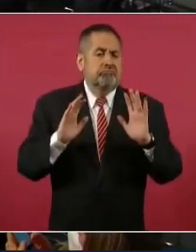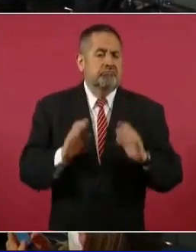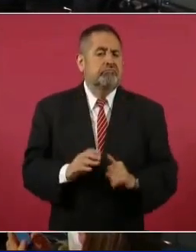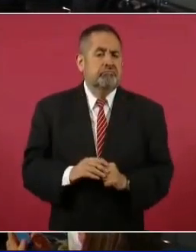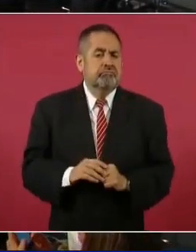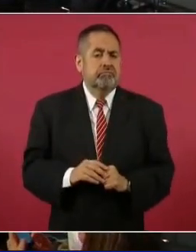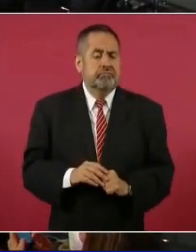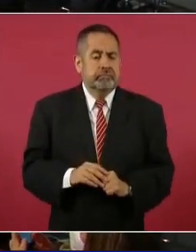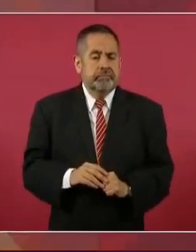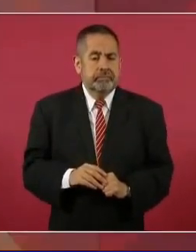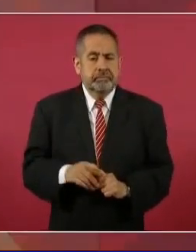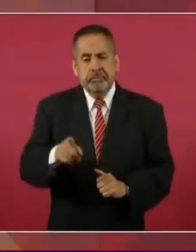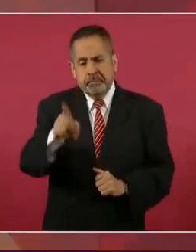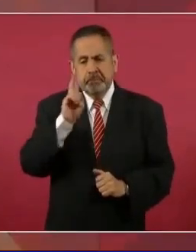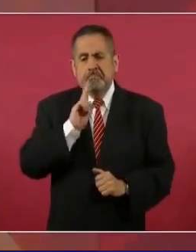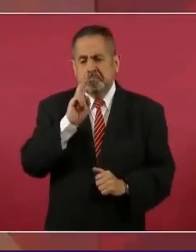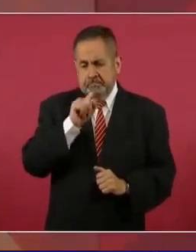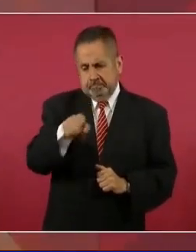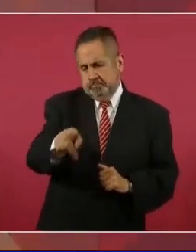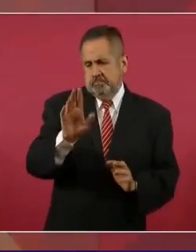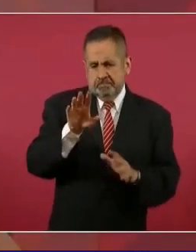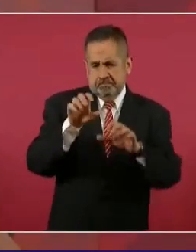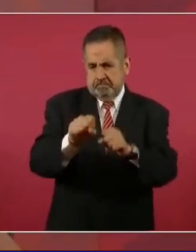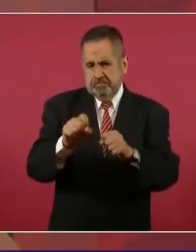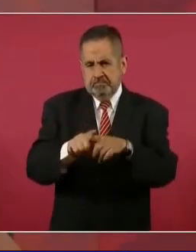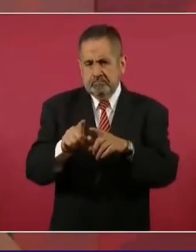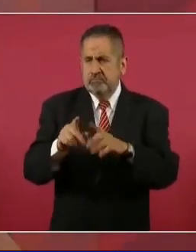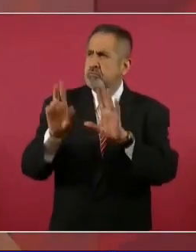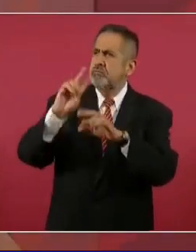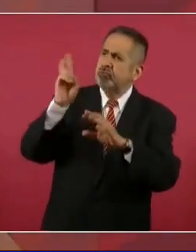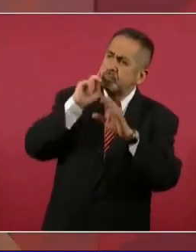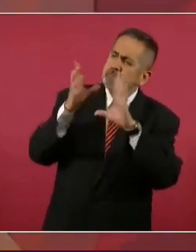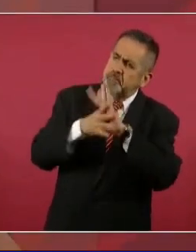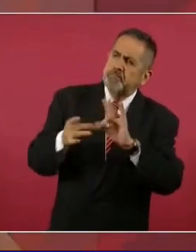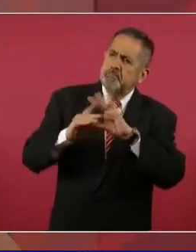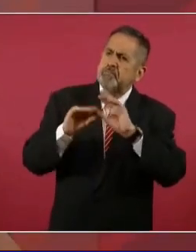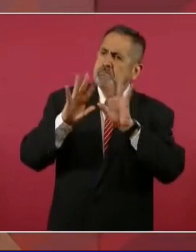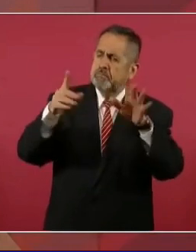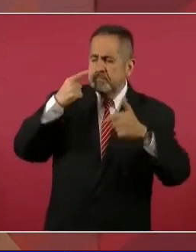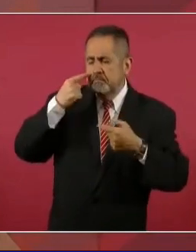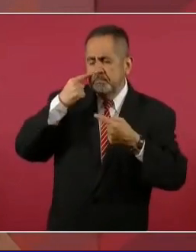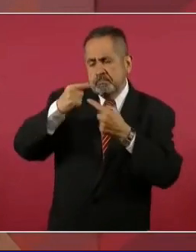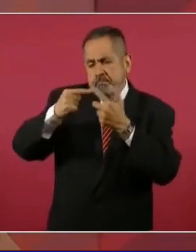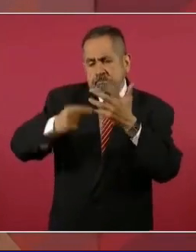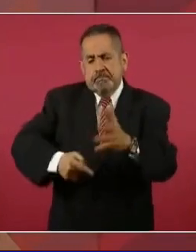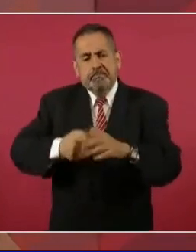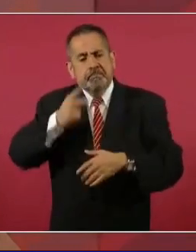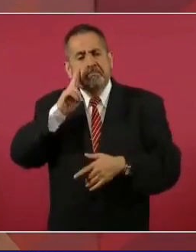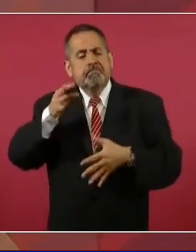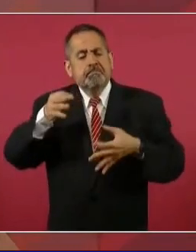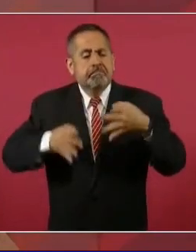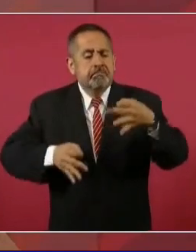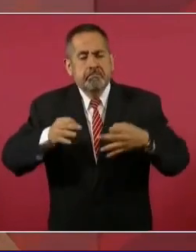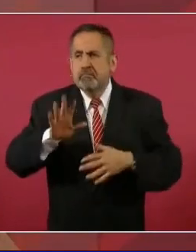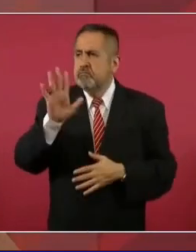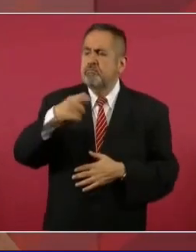tienen posibilidad de aclarar y de defenderse y de demostrar su inocencia,